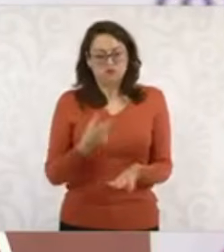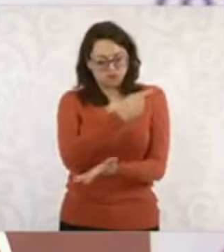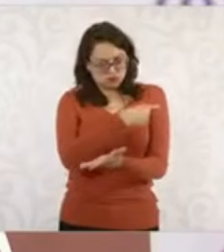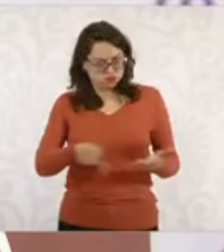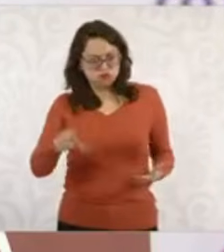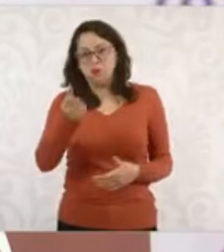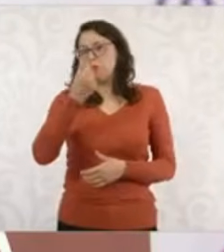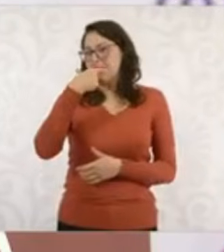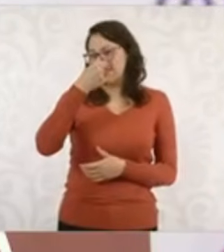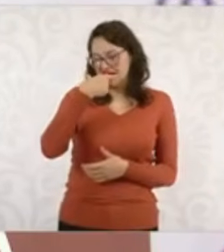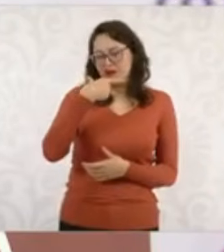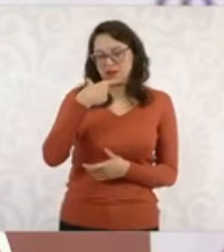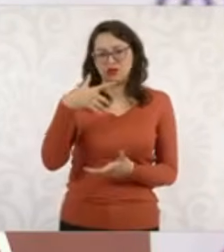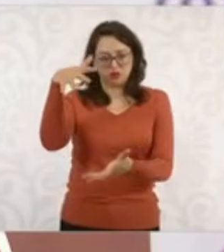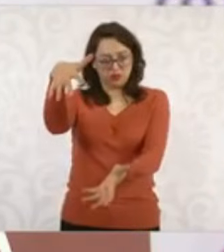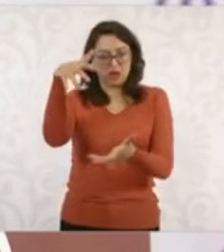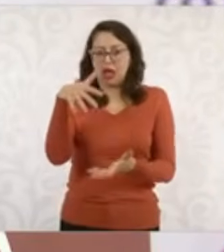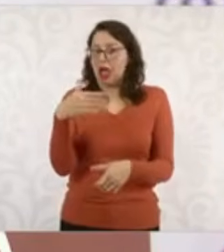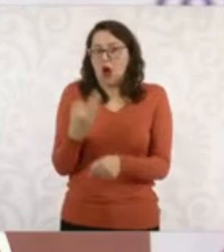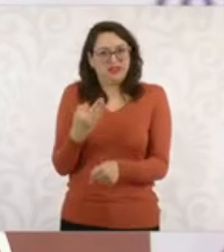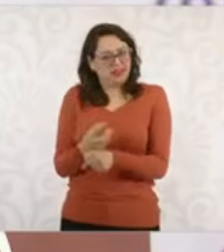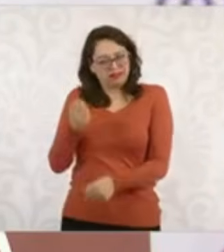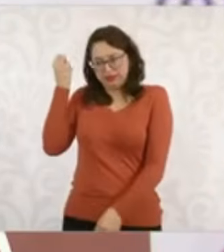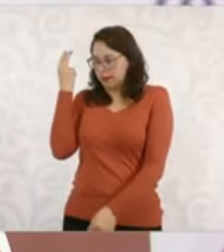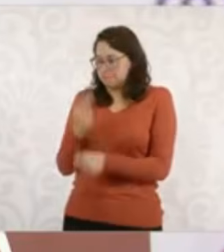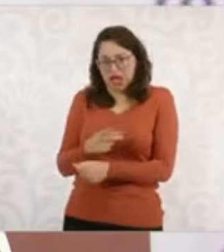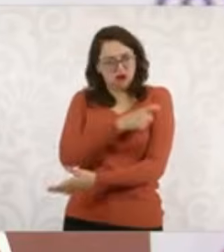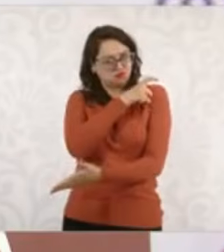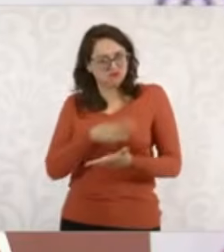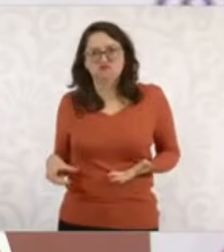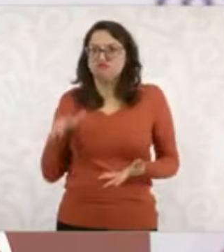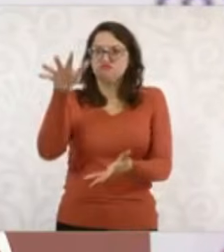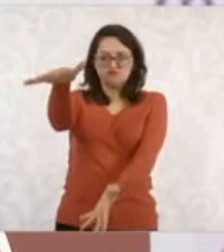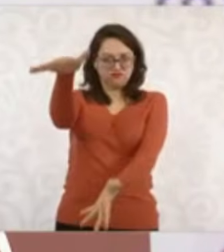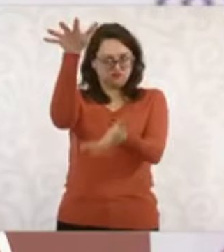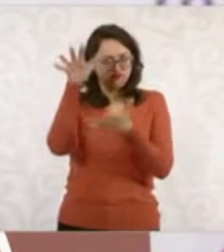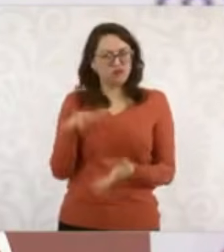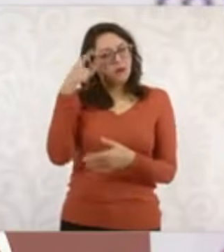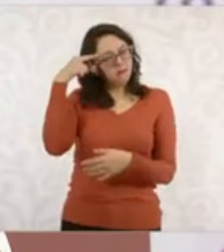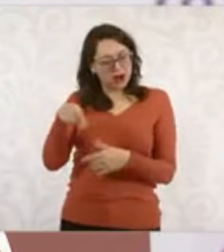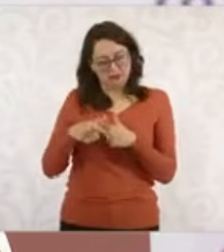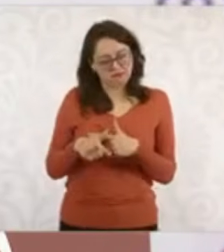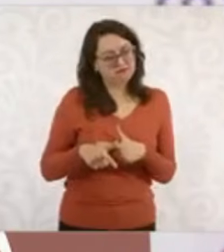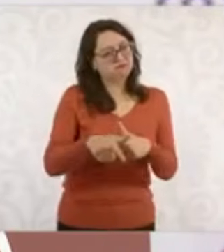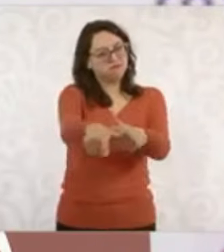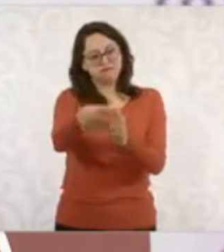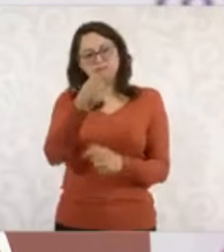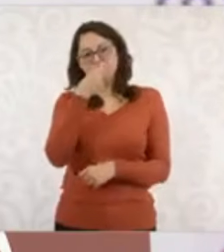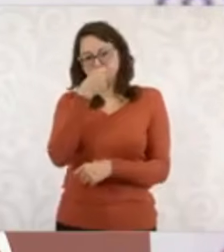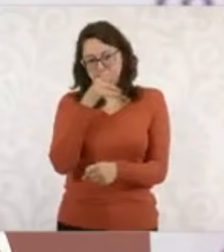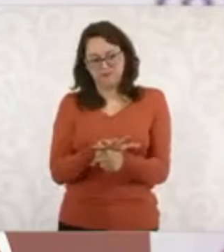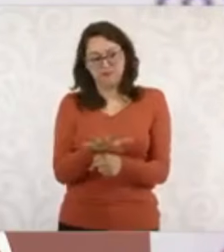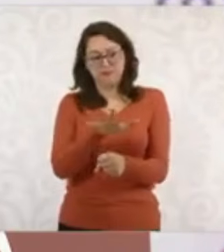que estar muy adelantados y no tener ningún tema de desabasto en ningún momento de este año ni el siguiente. En el caso de los